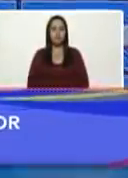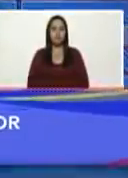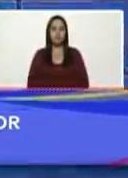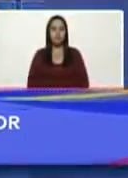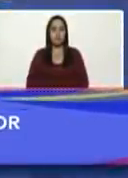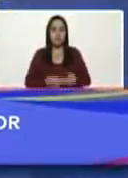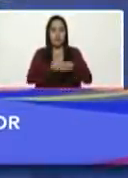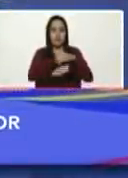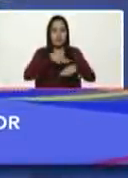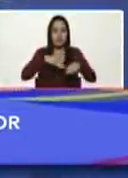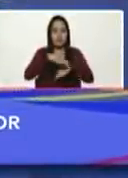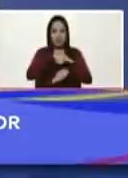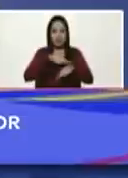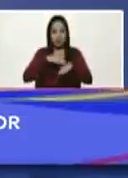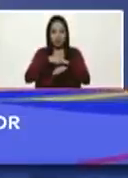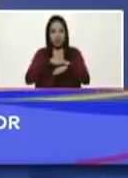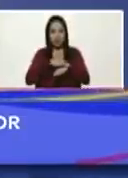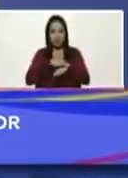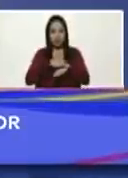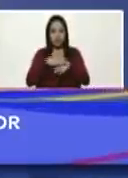Carlos Alvarado.